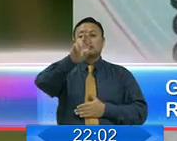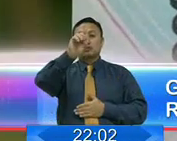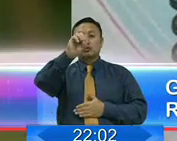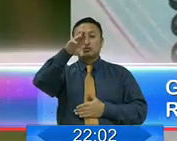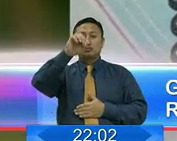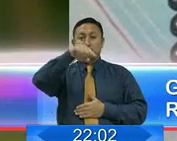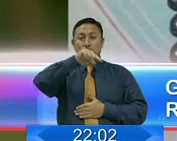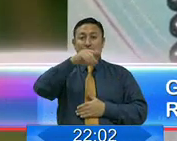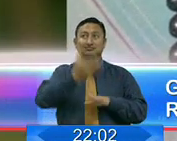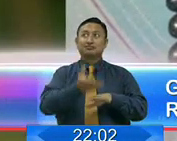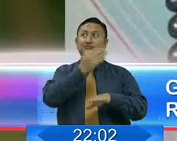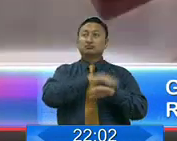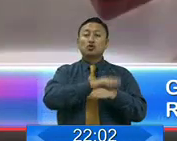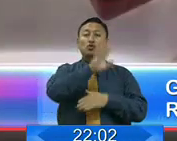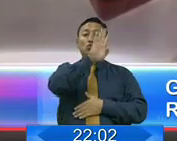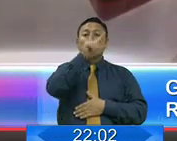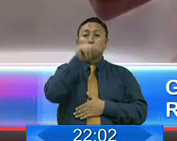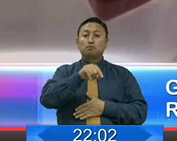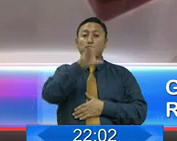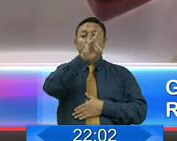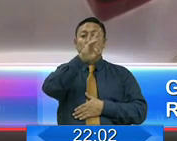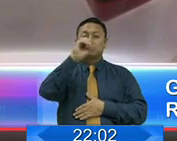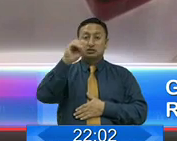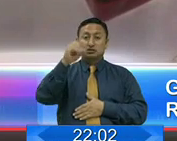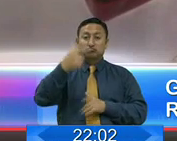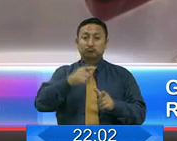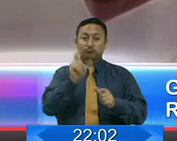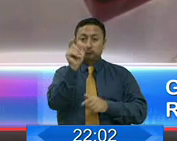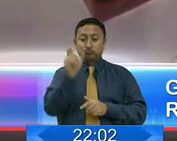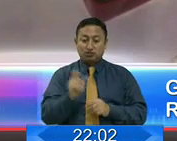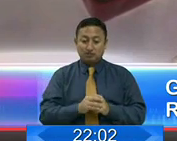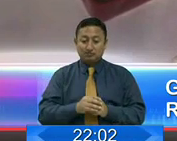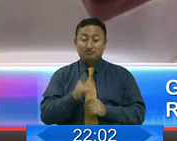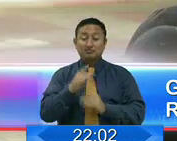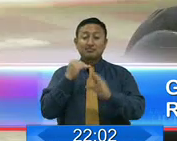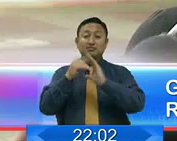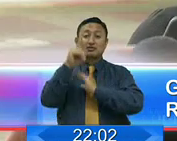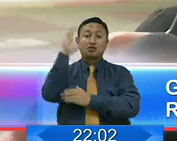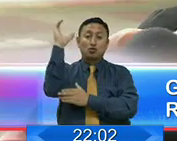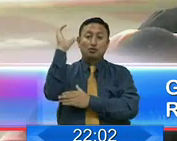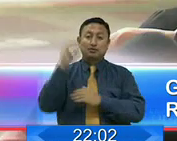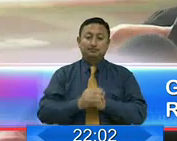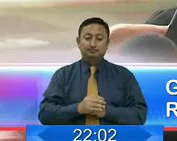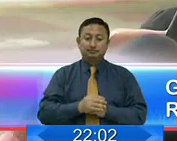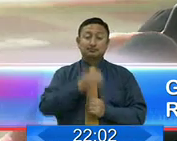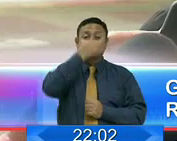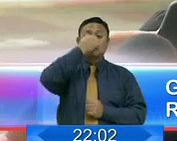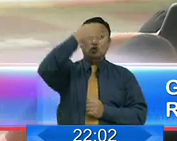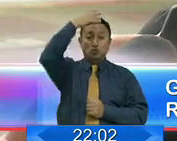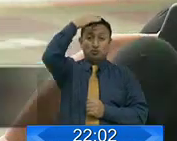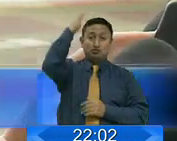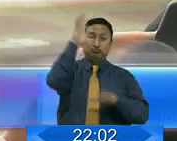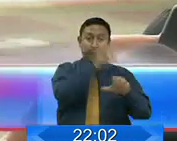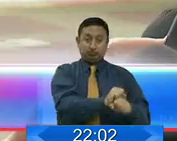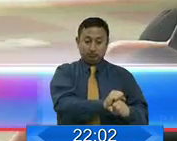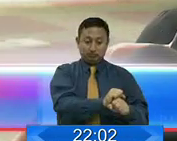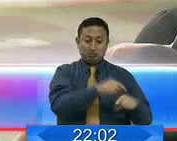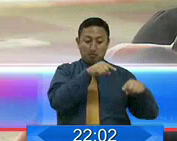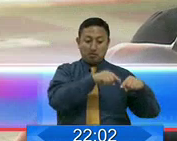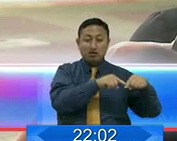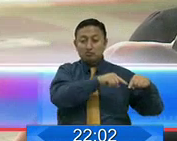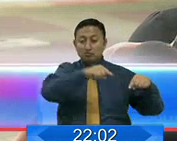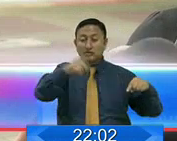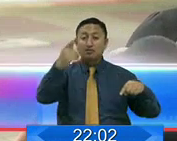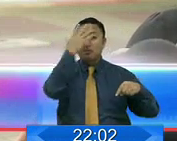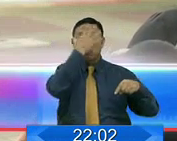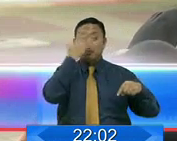se hizo un decomiso de al menos 4.700 municiones que pretendían llegar hasta Colombia. En Santo Domingo de los Áchilas, pero se dirigían a la provincia